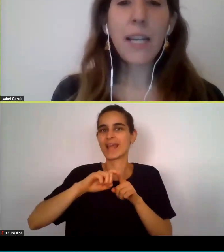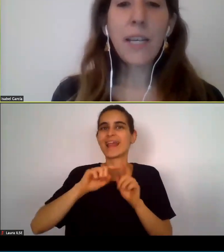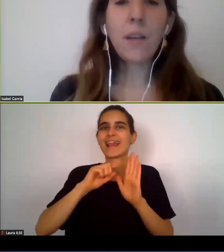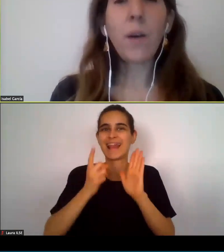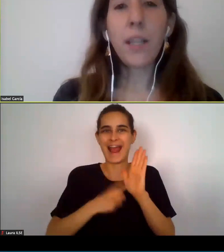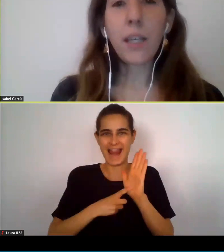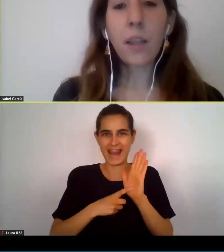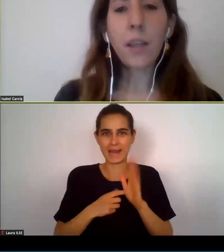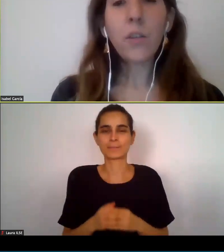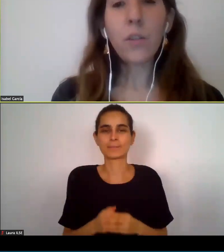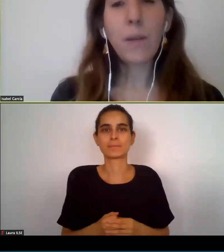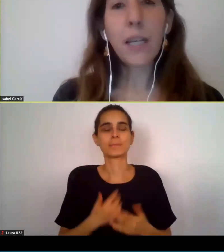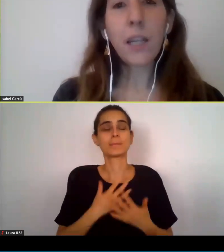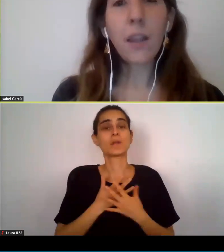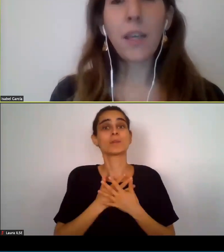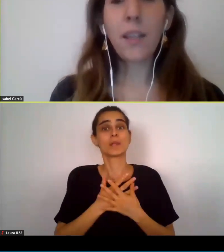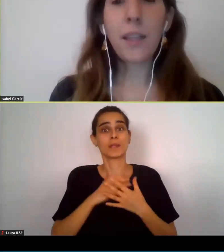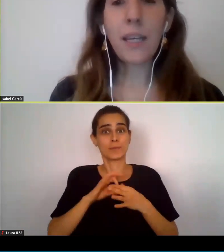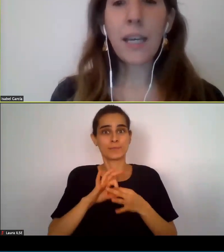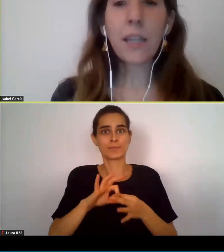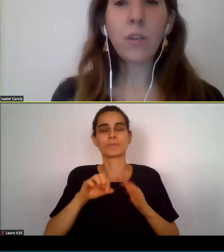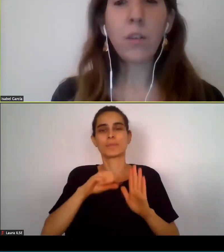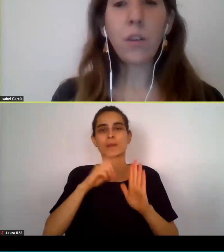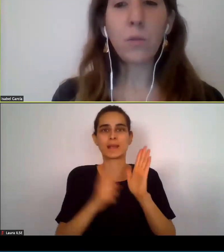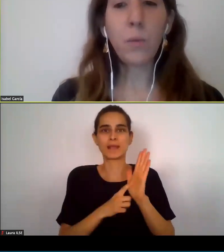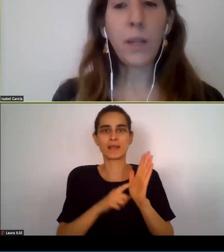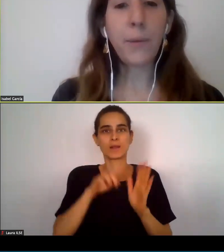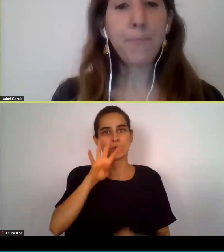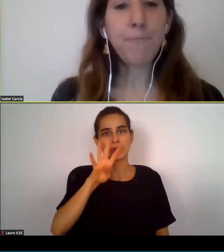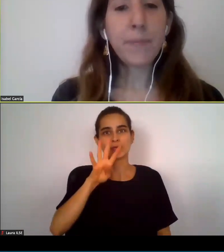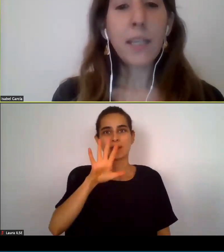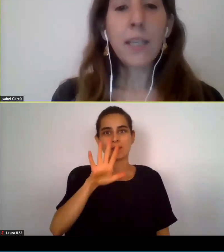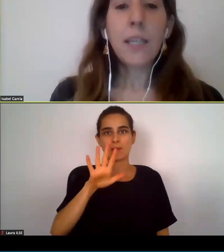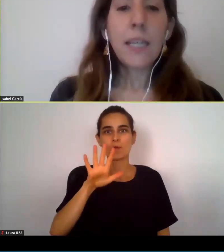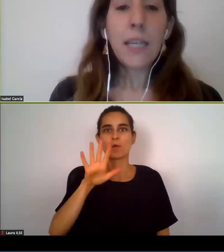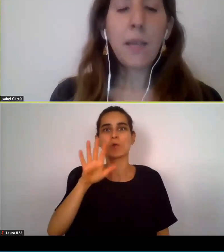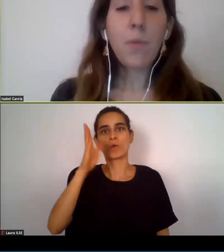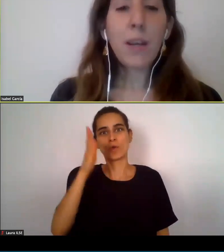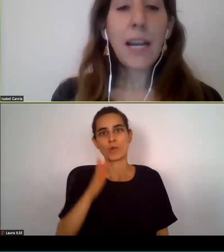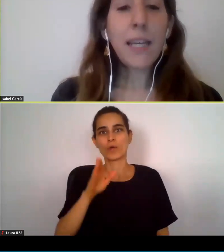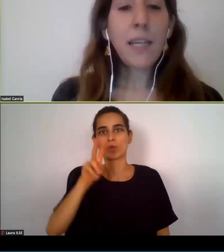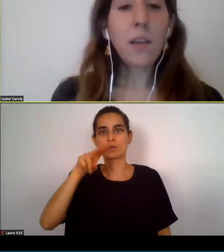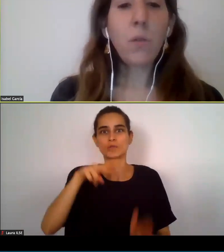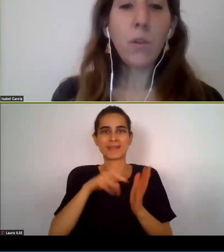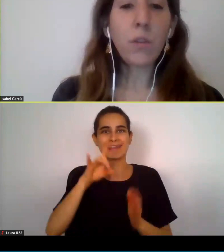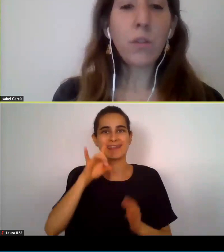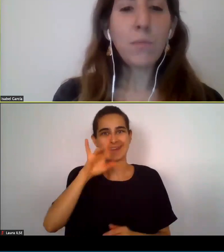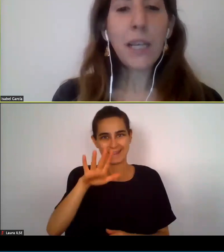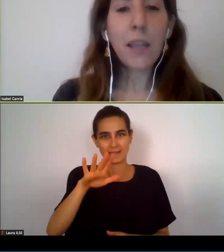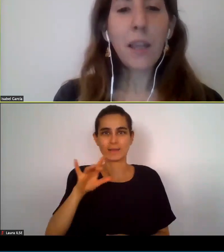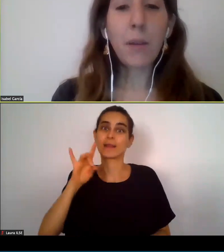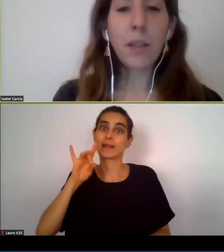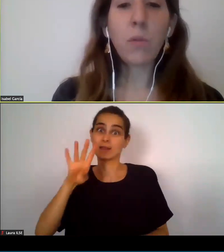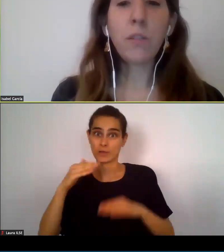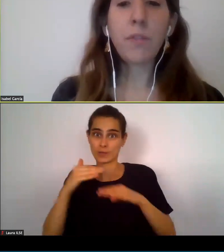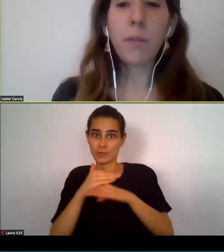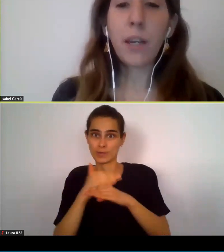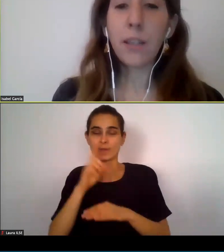por la Ley 45/2015 de 14 de octubre y por la Ley 1/2015